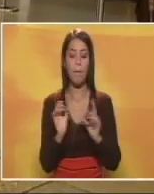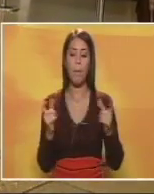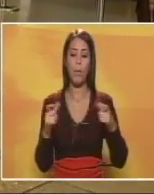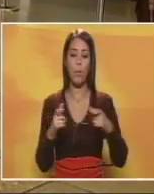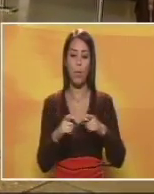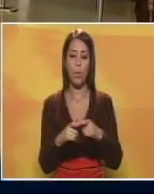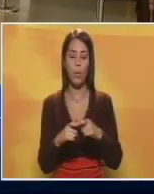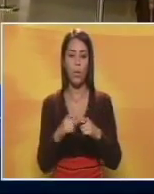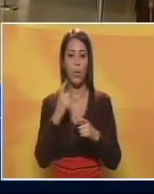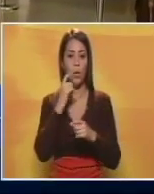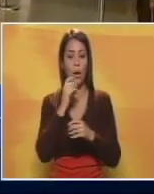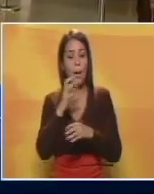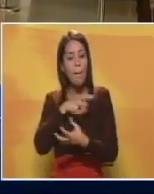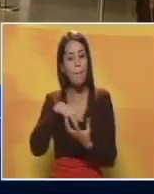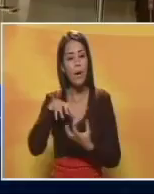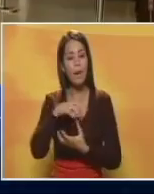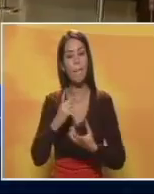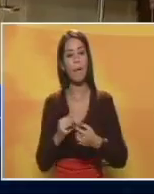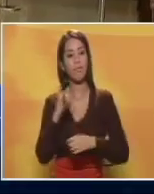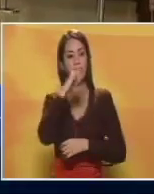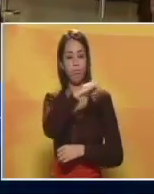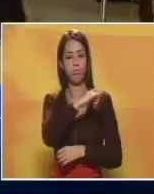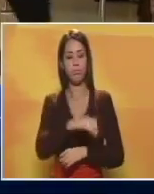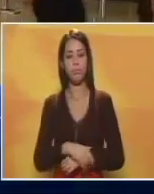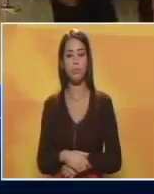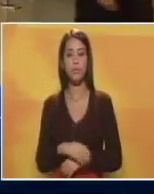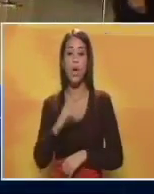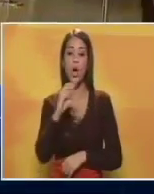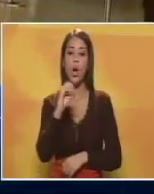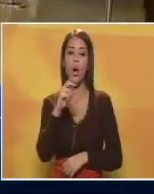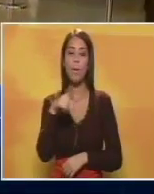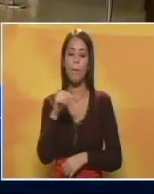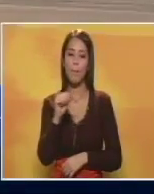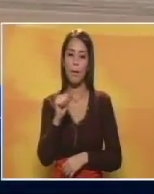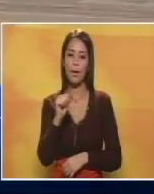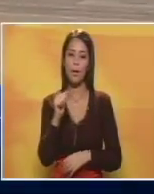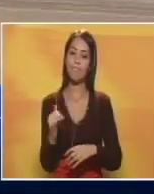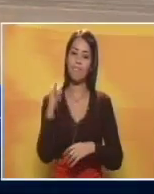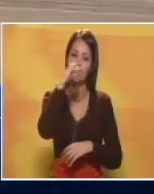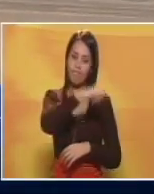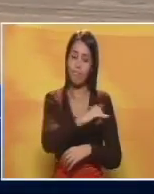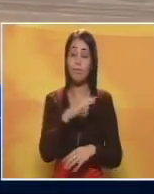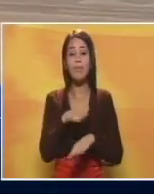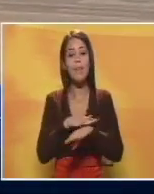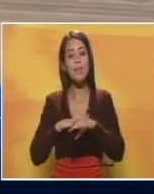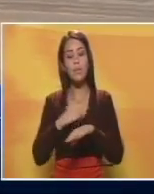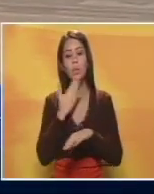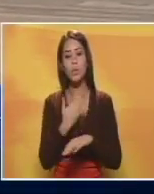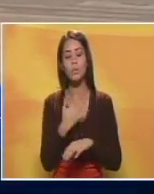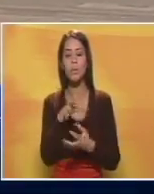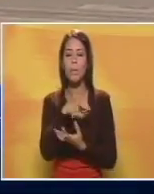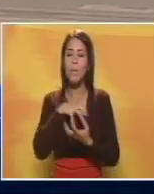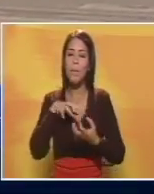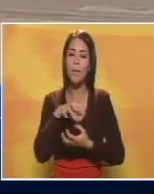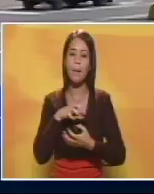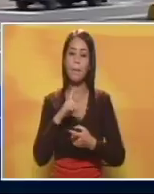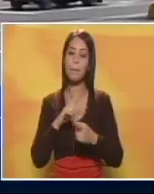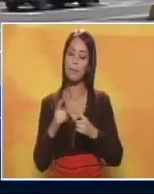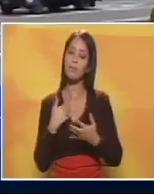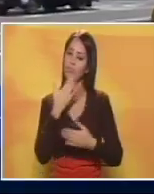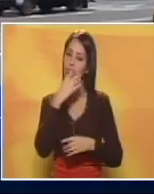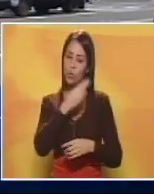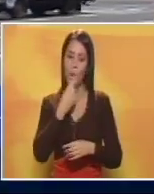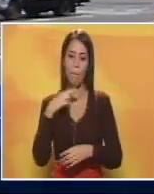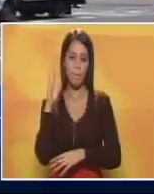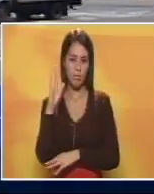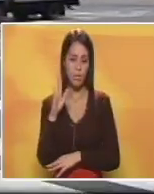el impacto que la medida tenga en sus viajes. Copa Airlines ofreció disculpas por los inconvenientes que puedan surgir y ratificó su